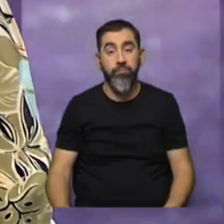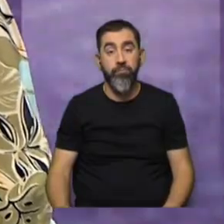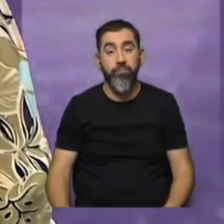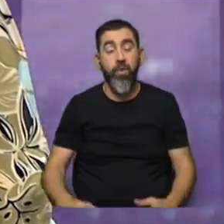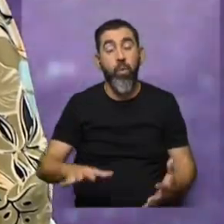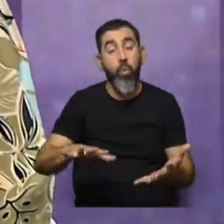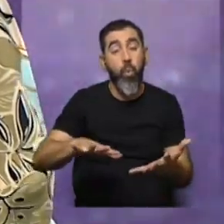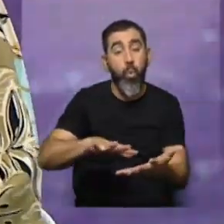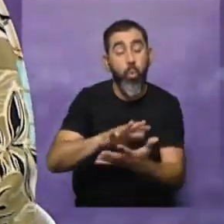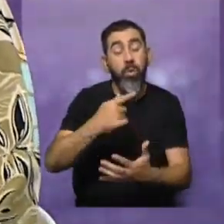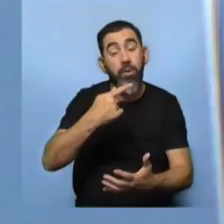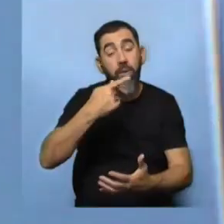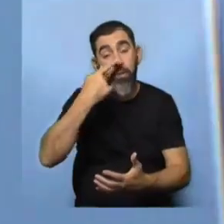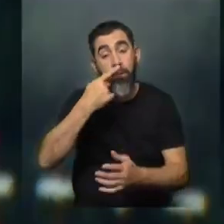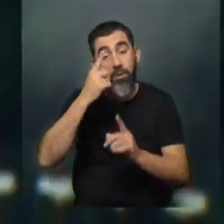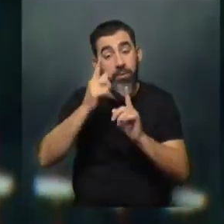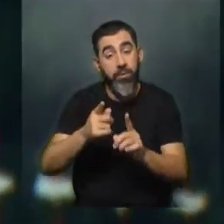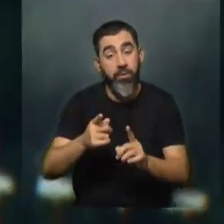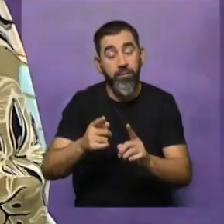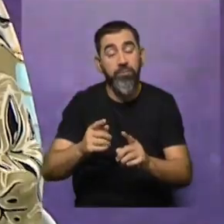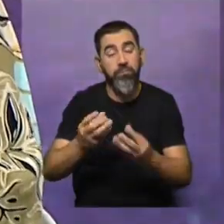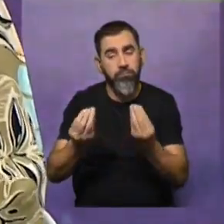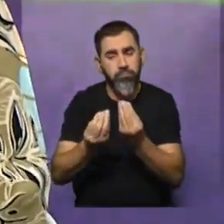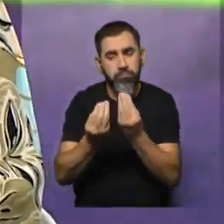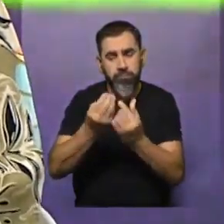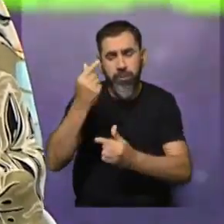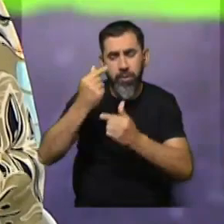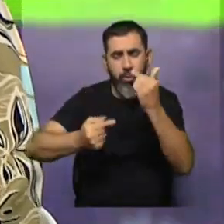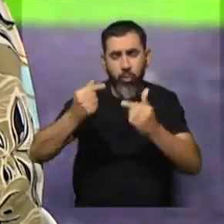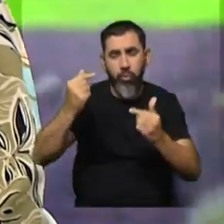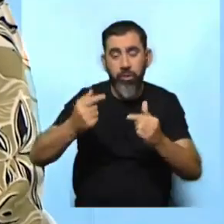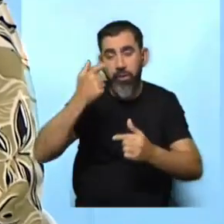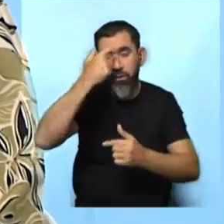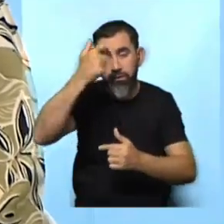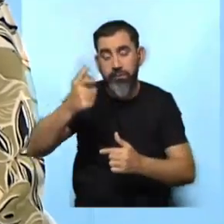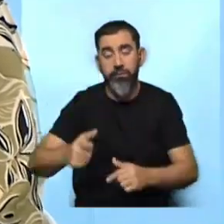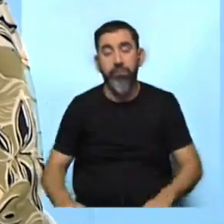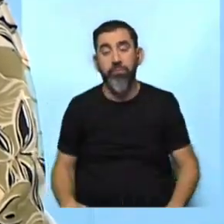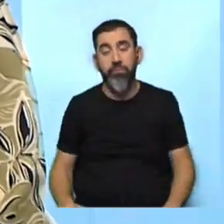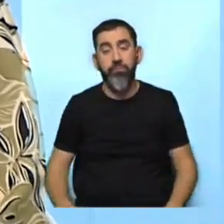lugares interesantes, claro, ¿no? Son claro lugares que sí. Donde se ven muchos fenómenos de la ciencia y, bueno, la puesta a punto.